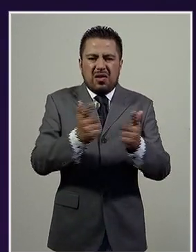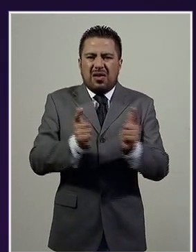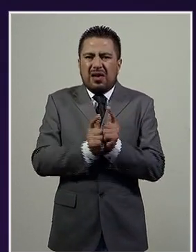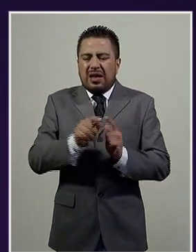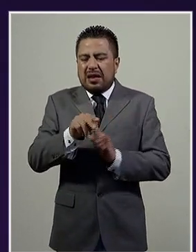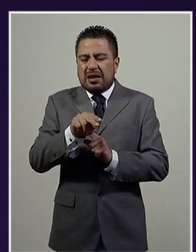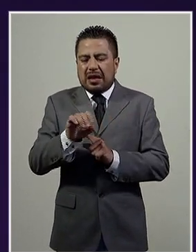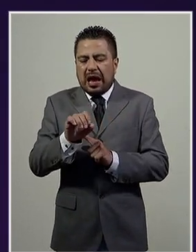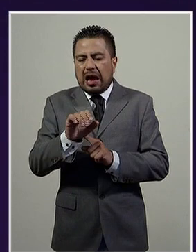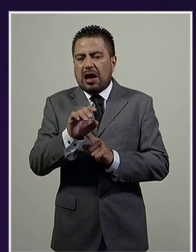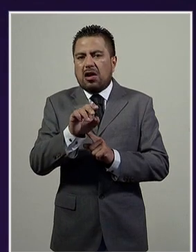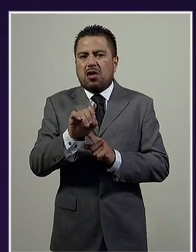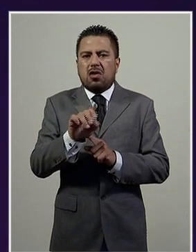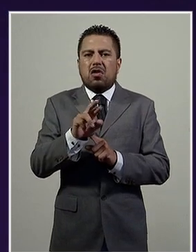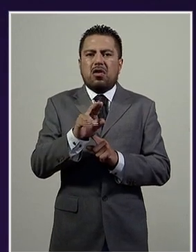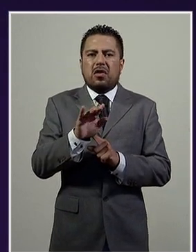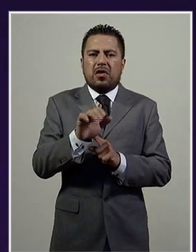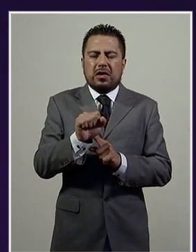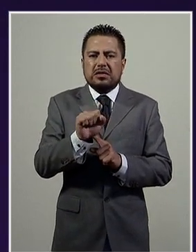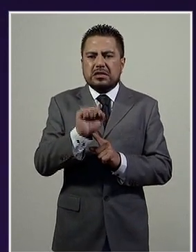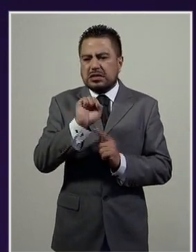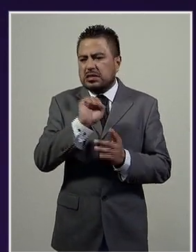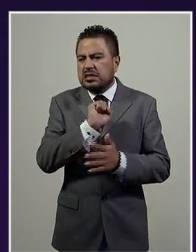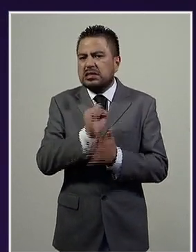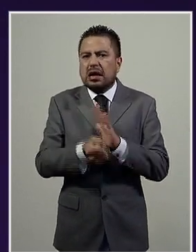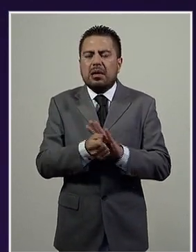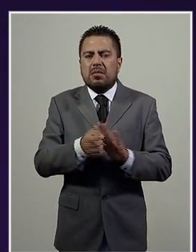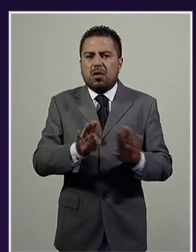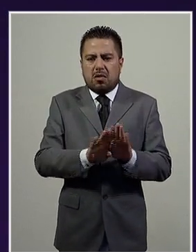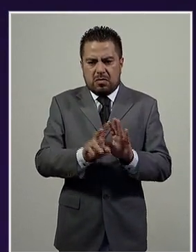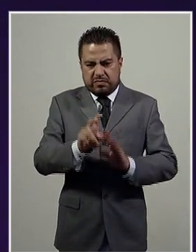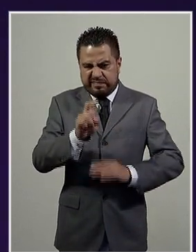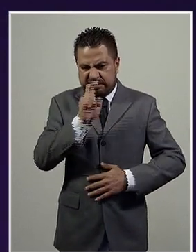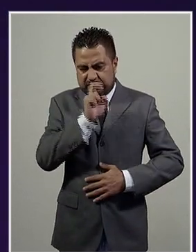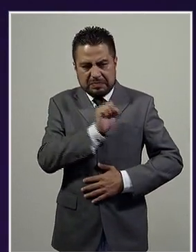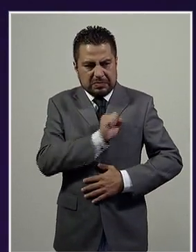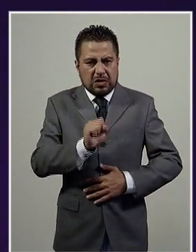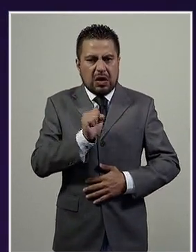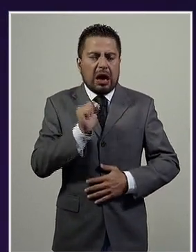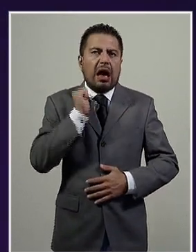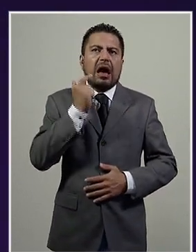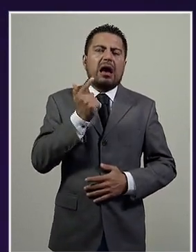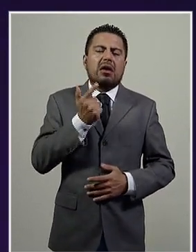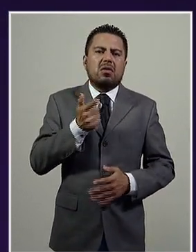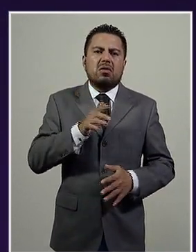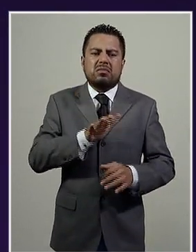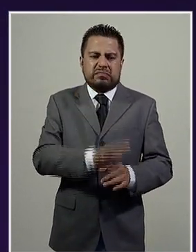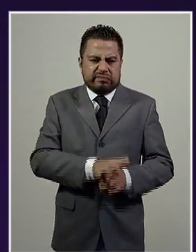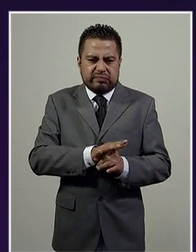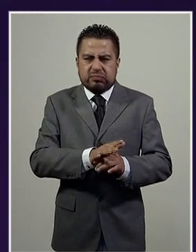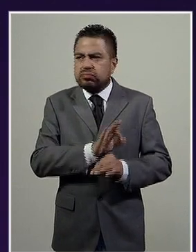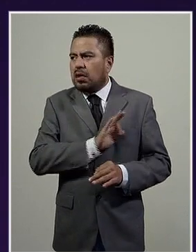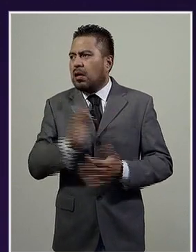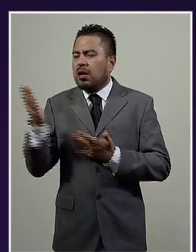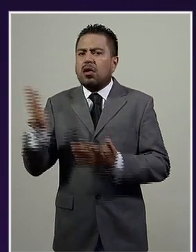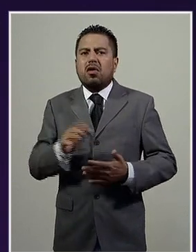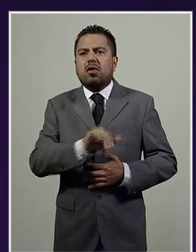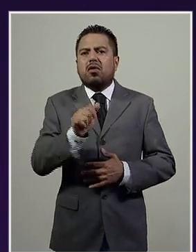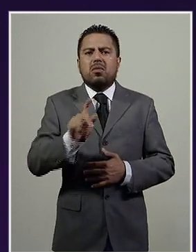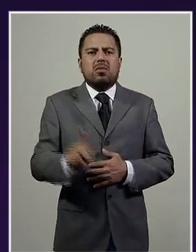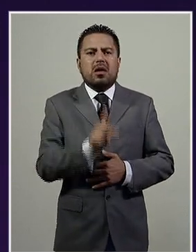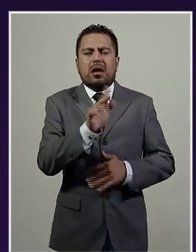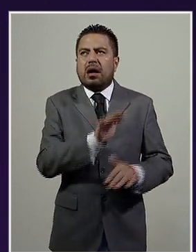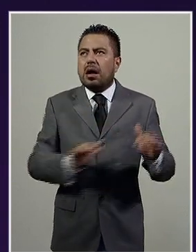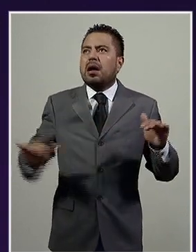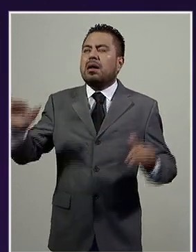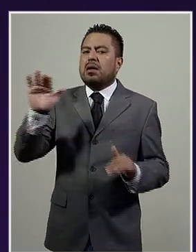maoris que también es un símbolo también de agresividad para cualquier inclemencia que pueda venir con otro pueblo rival, ¿no?